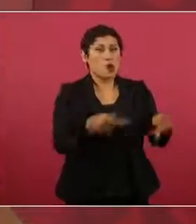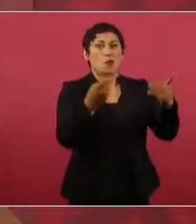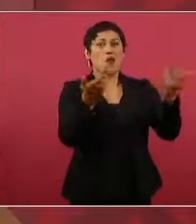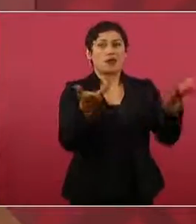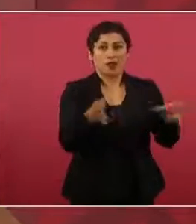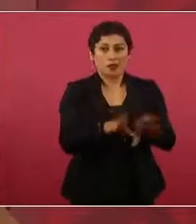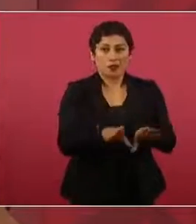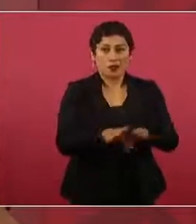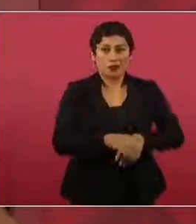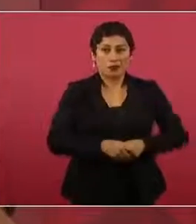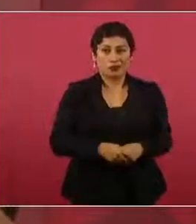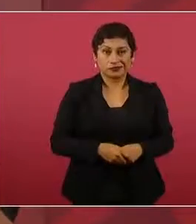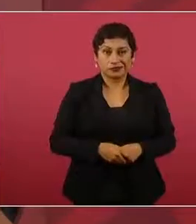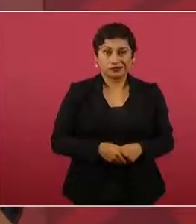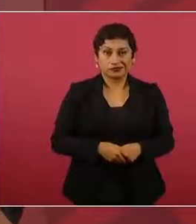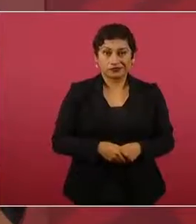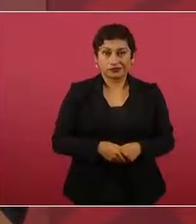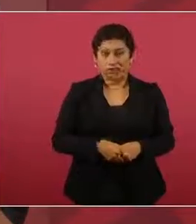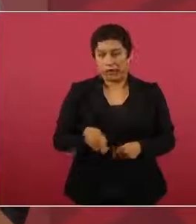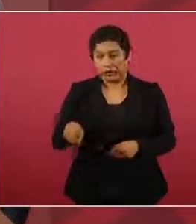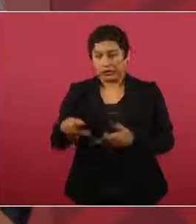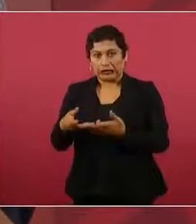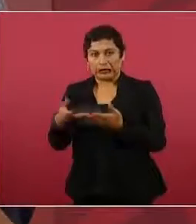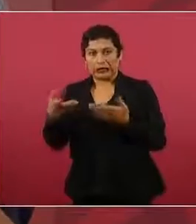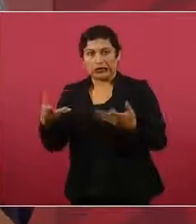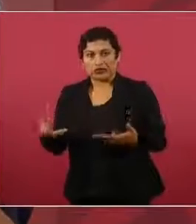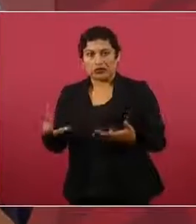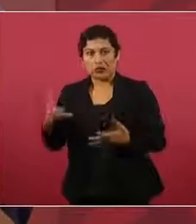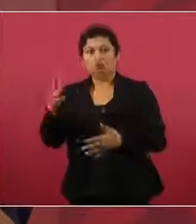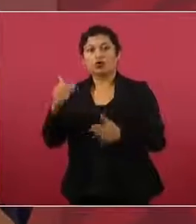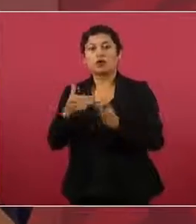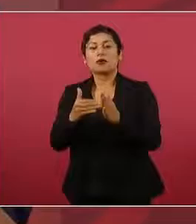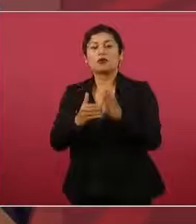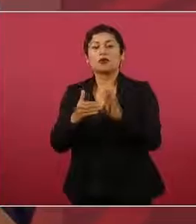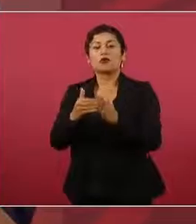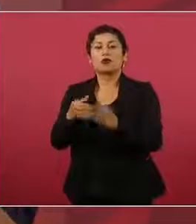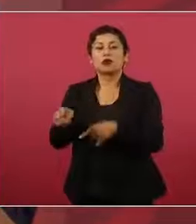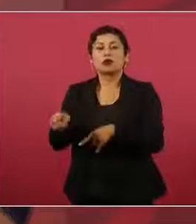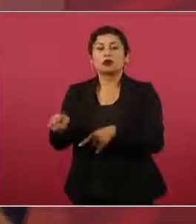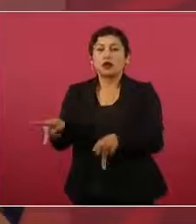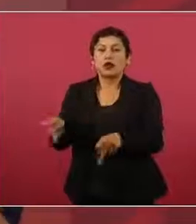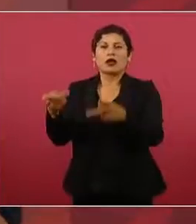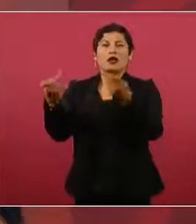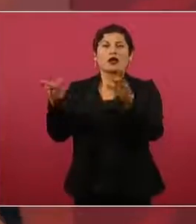¿Quién va a pagar 5,000 millones? Y nosotros no podemos vender nada